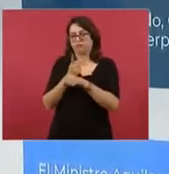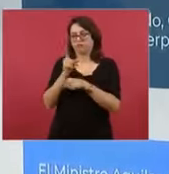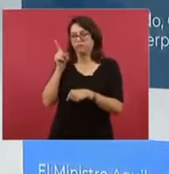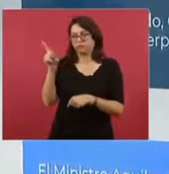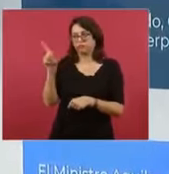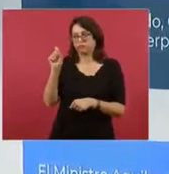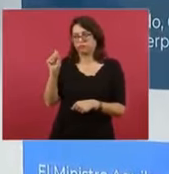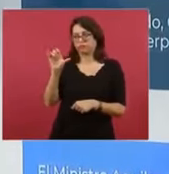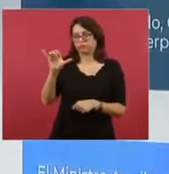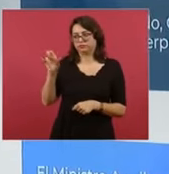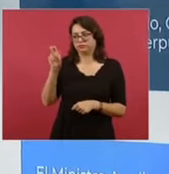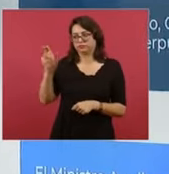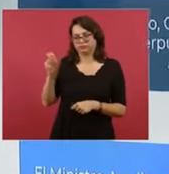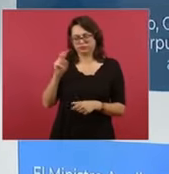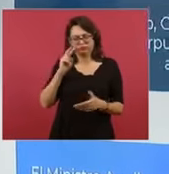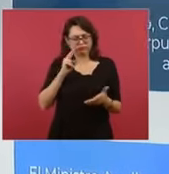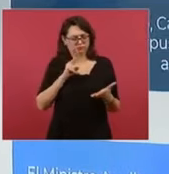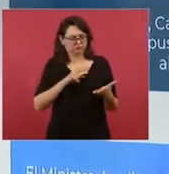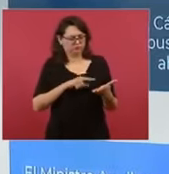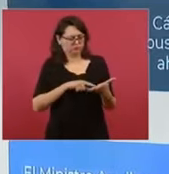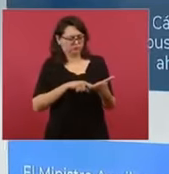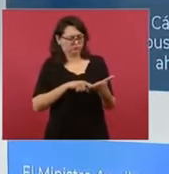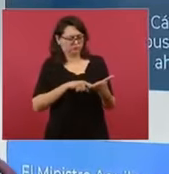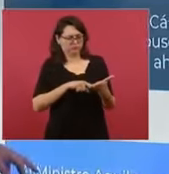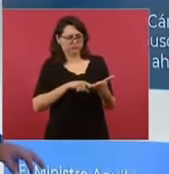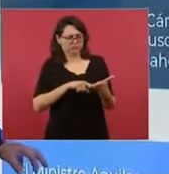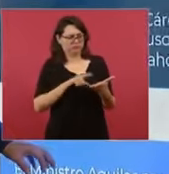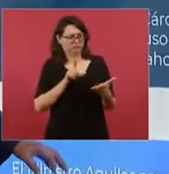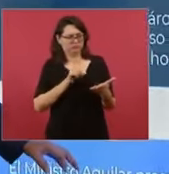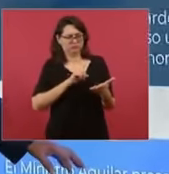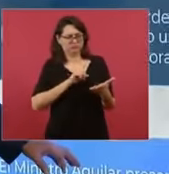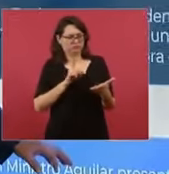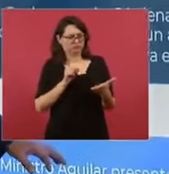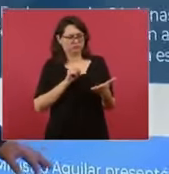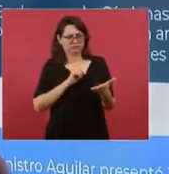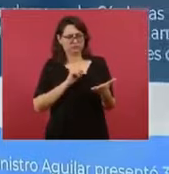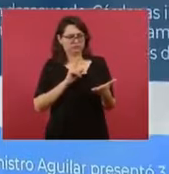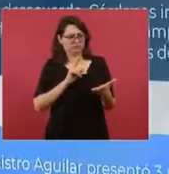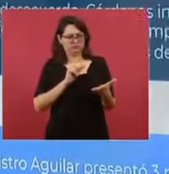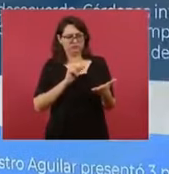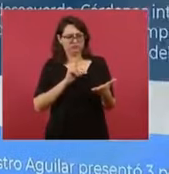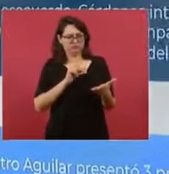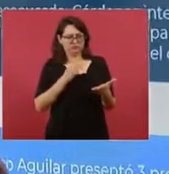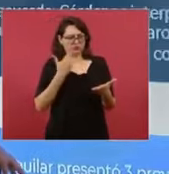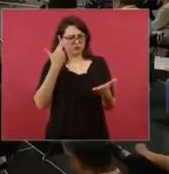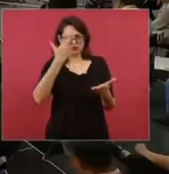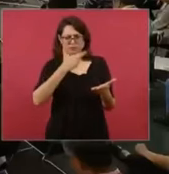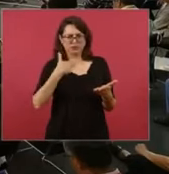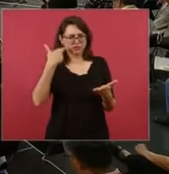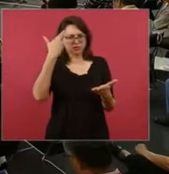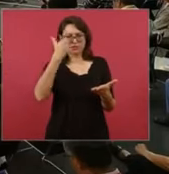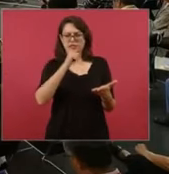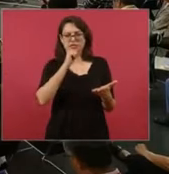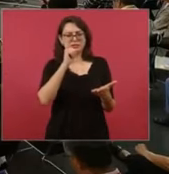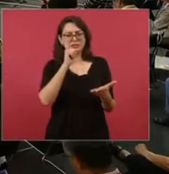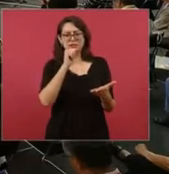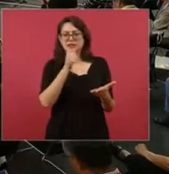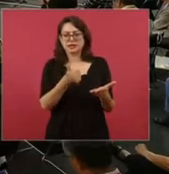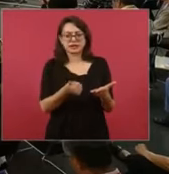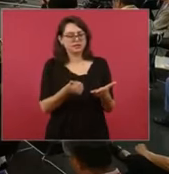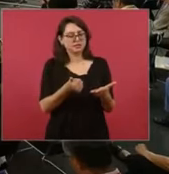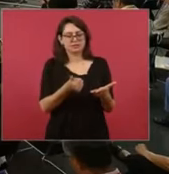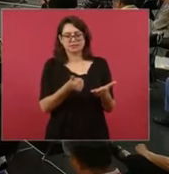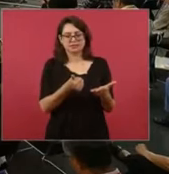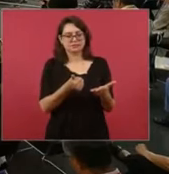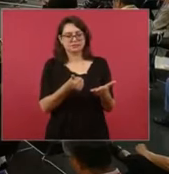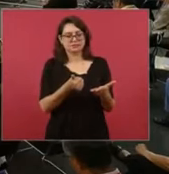Después de la reunión que mantuvo el pasado martes con miembros del gabinete legal y ampliado, el presidente Andrés Manuel López Obrador adelantó esta